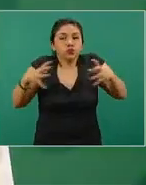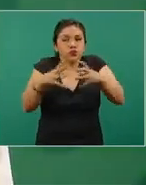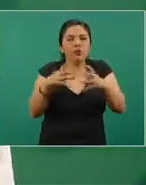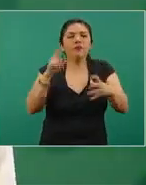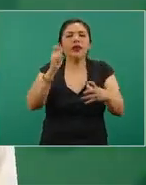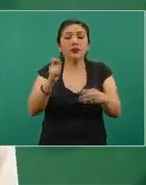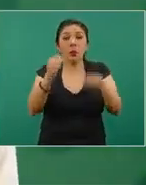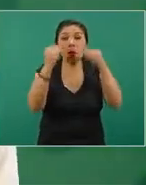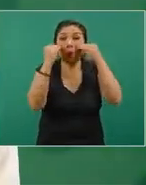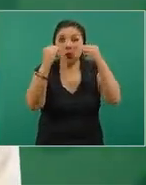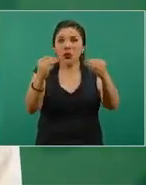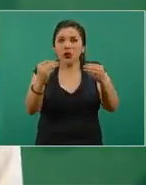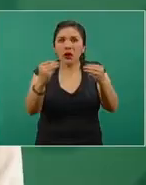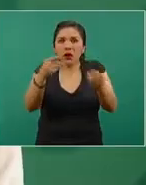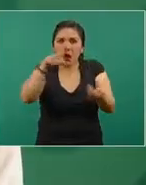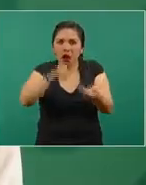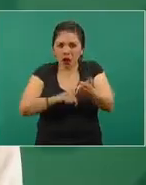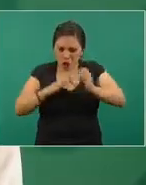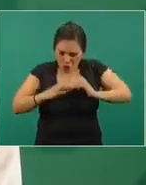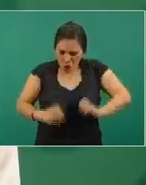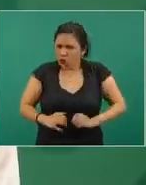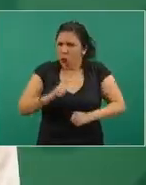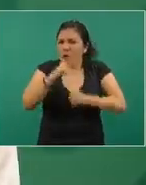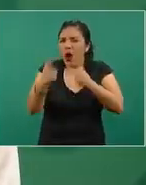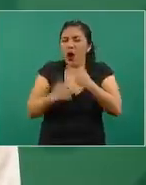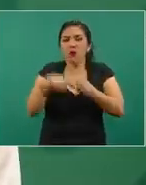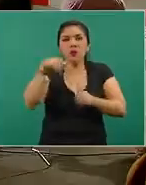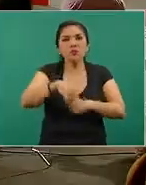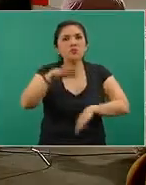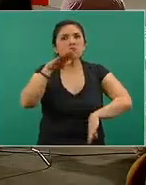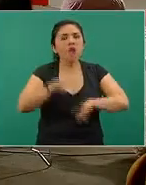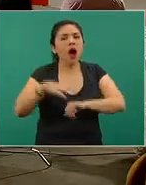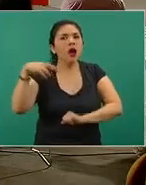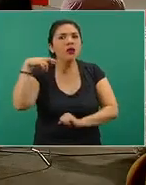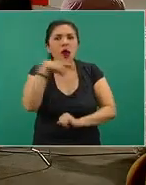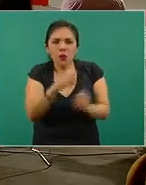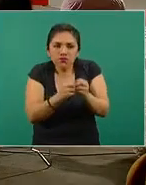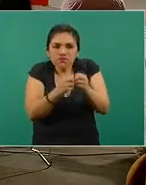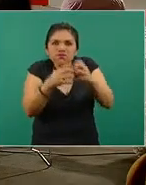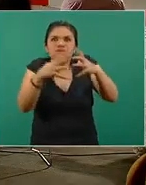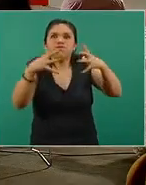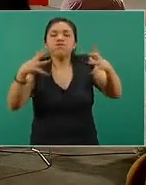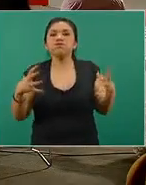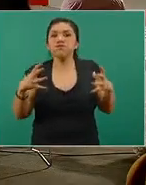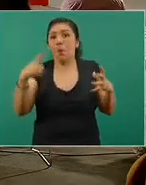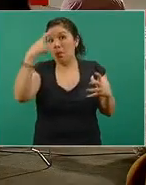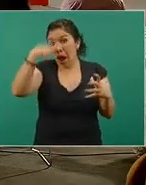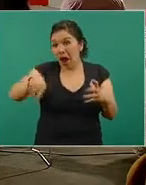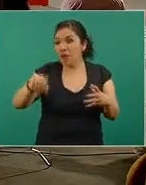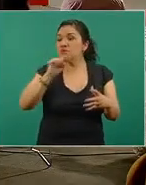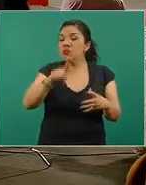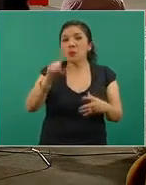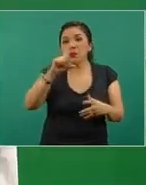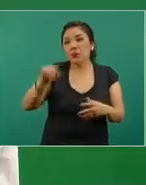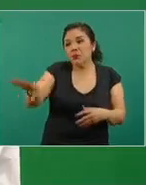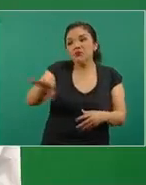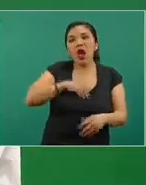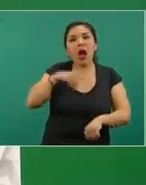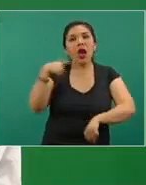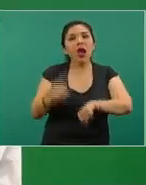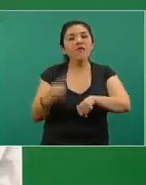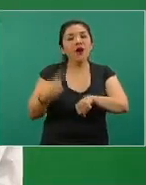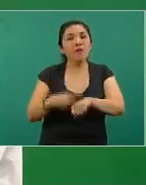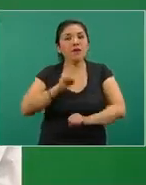un organismo que está teniendo una reacción intensa, inflamatoria, a la infección por el virus. Y